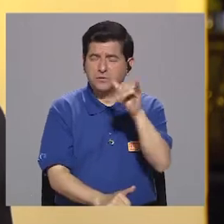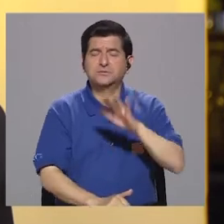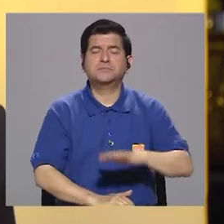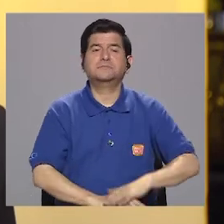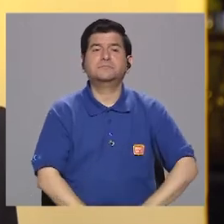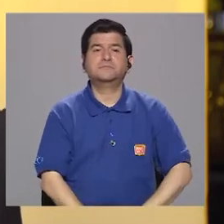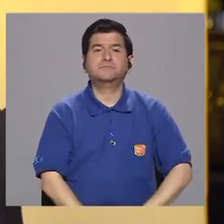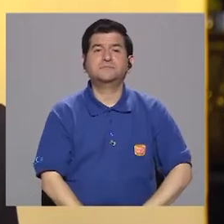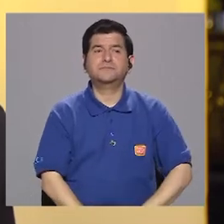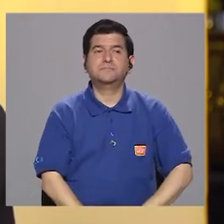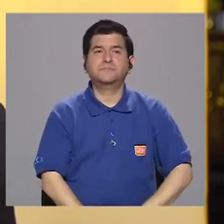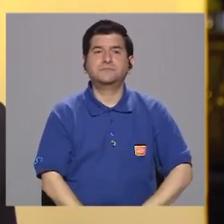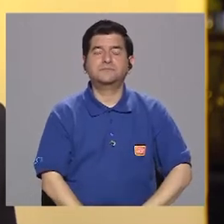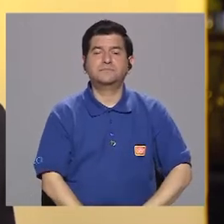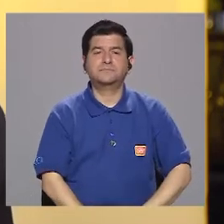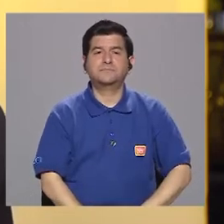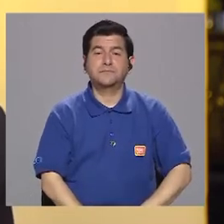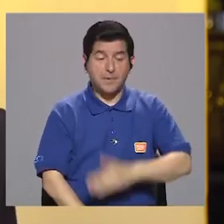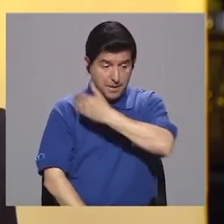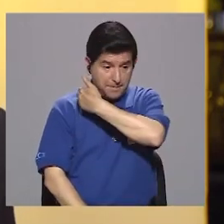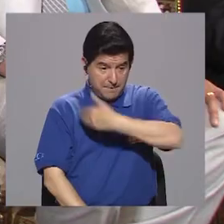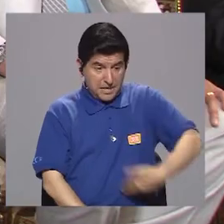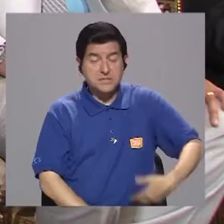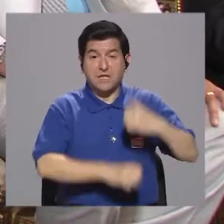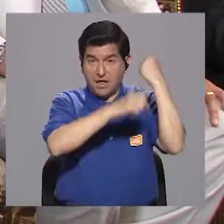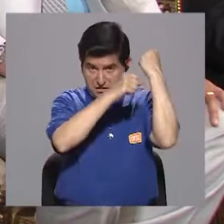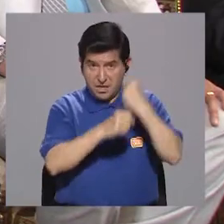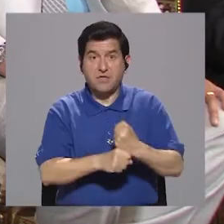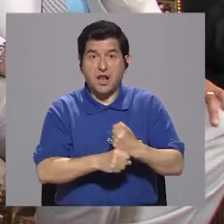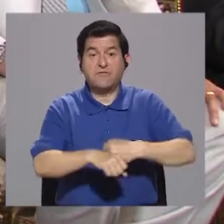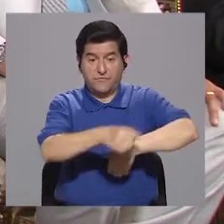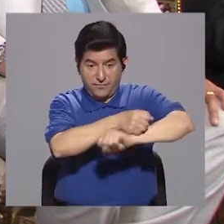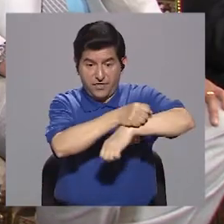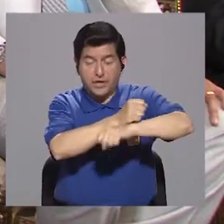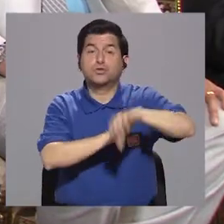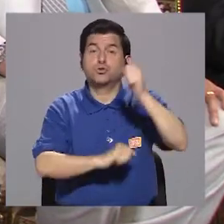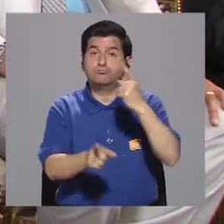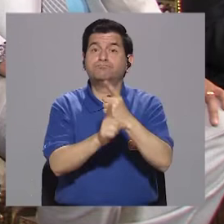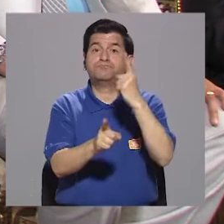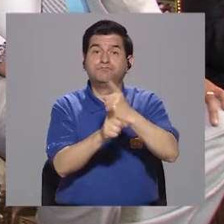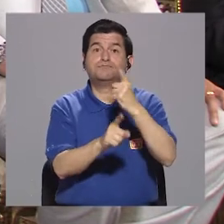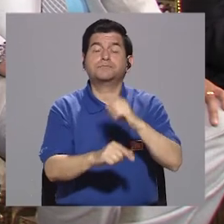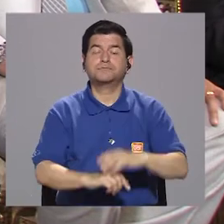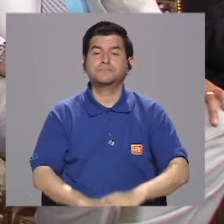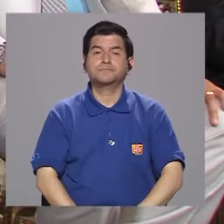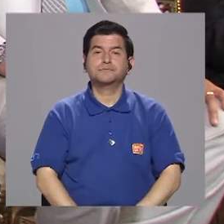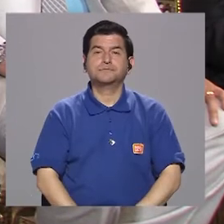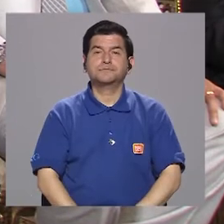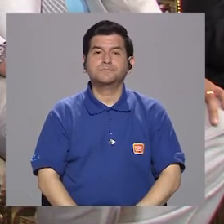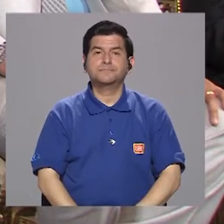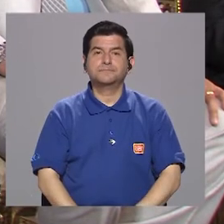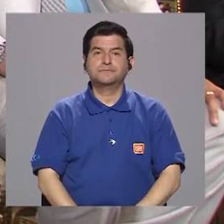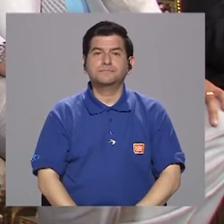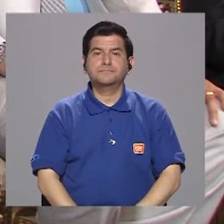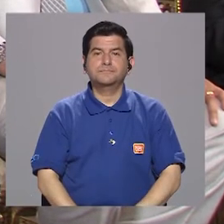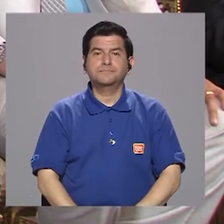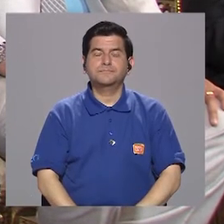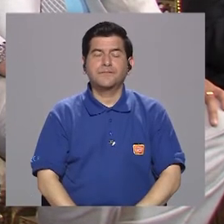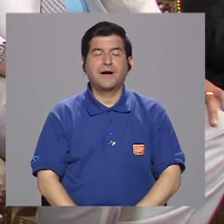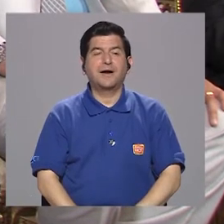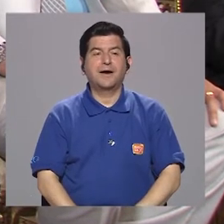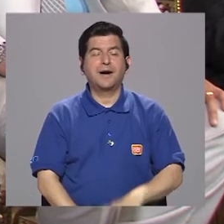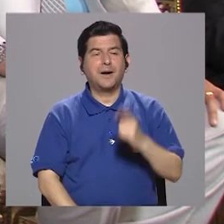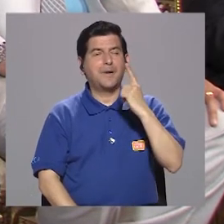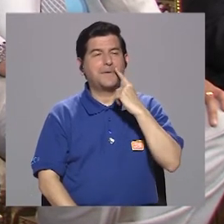Y fue presidente de la Federación de Fútbol. Exactamente. Y me